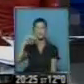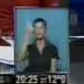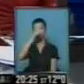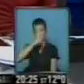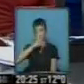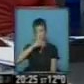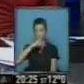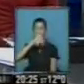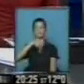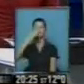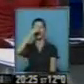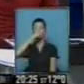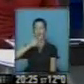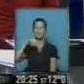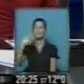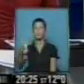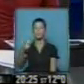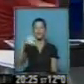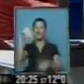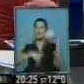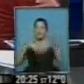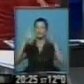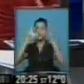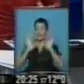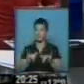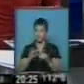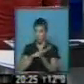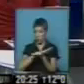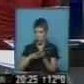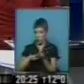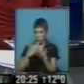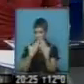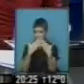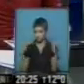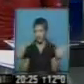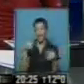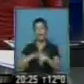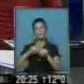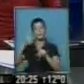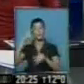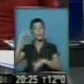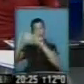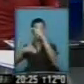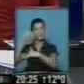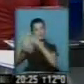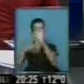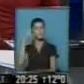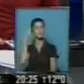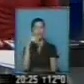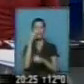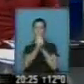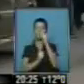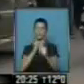este domingo debuta el voto electrónico y mientras continúa la capacitación, la expectativa está en cómo va a funcionar.